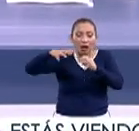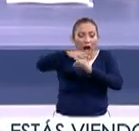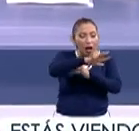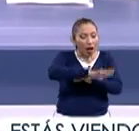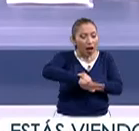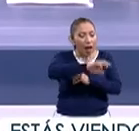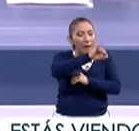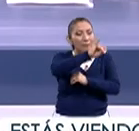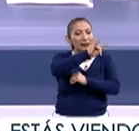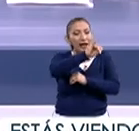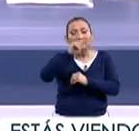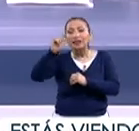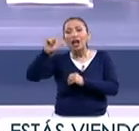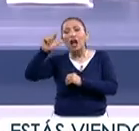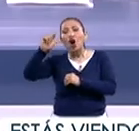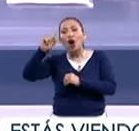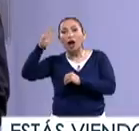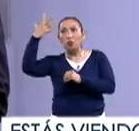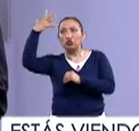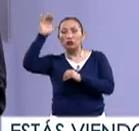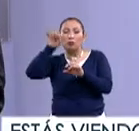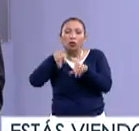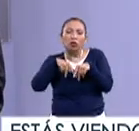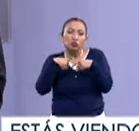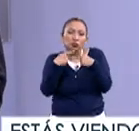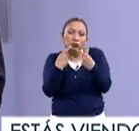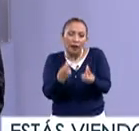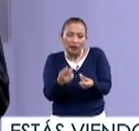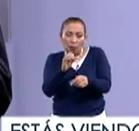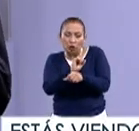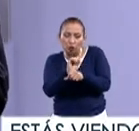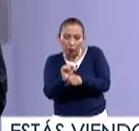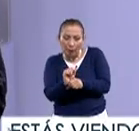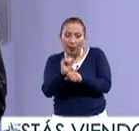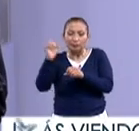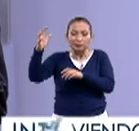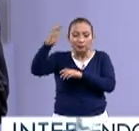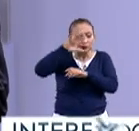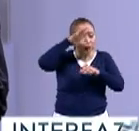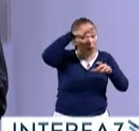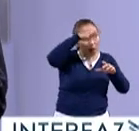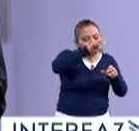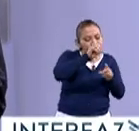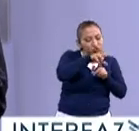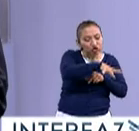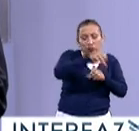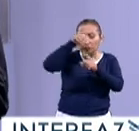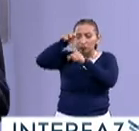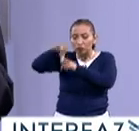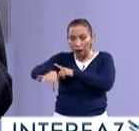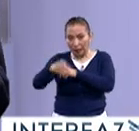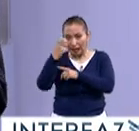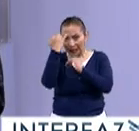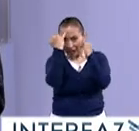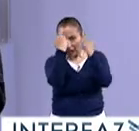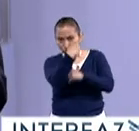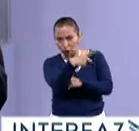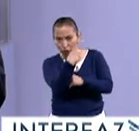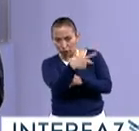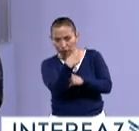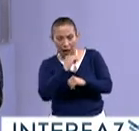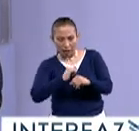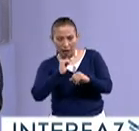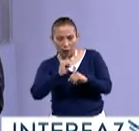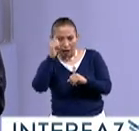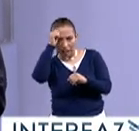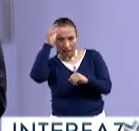el Tlalocan, que era un sol más débil, ¿no? Entonces, en esa perspectiva, en realidad,